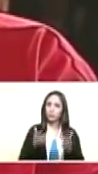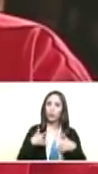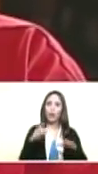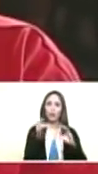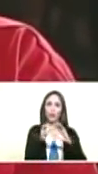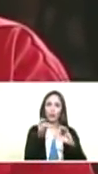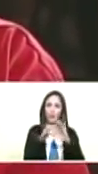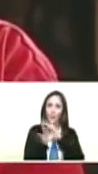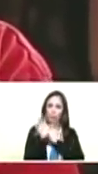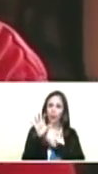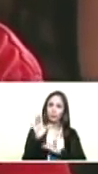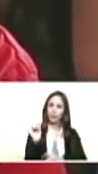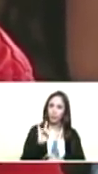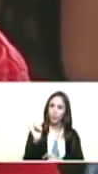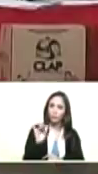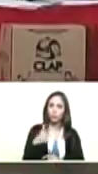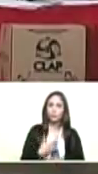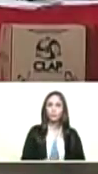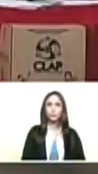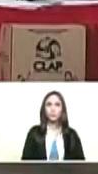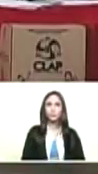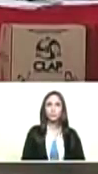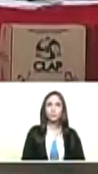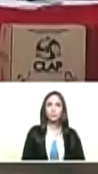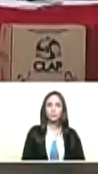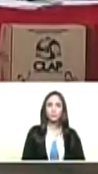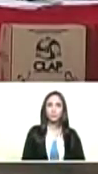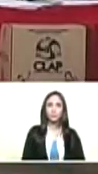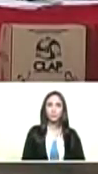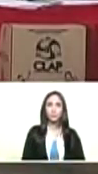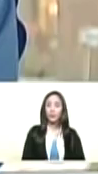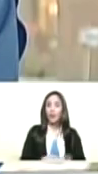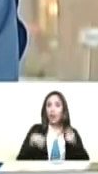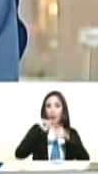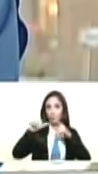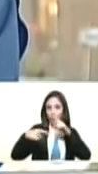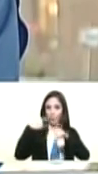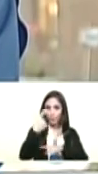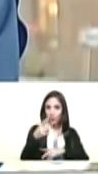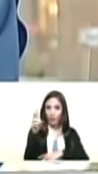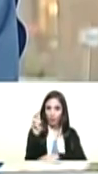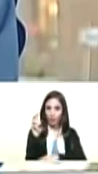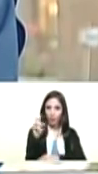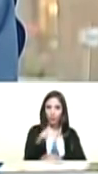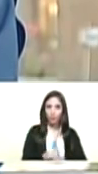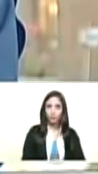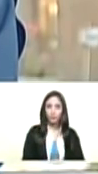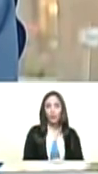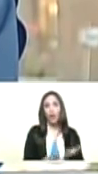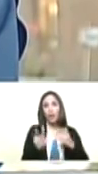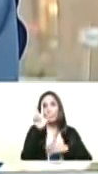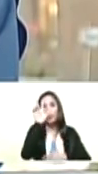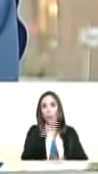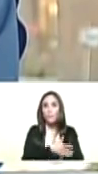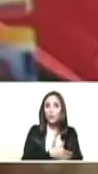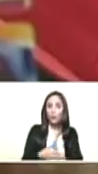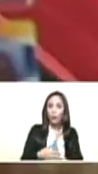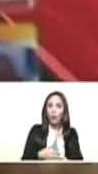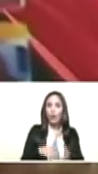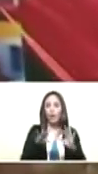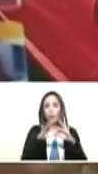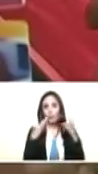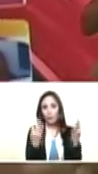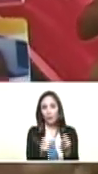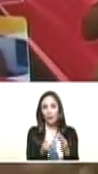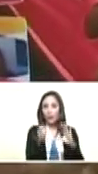patria, a hacer milagros. Y la semana pasada, el viernes, llegamos a 3 millones de hogares de la patria a través del